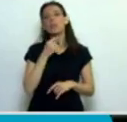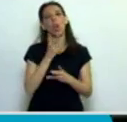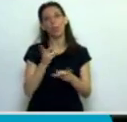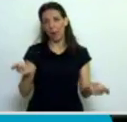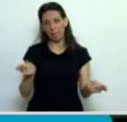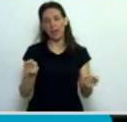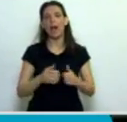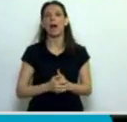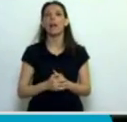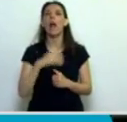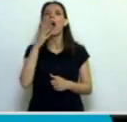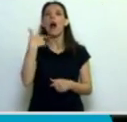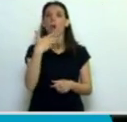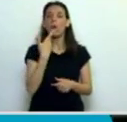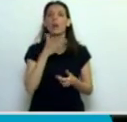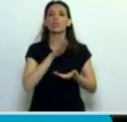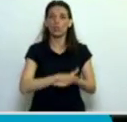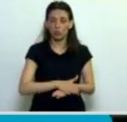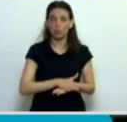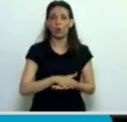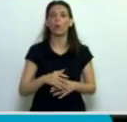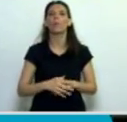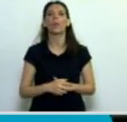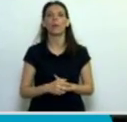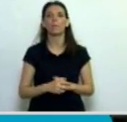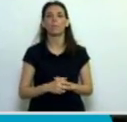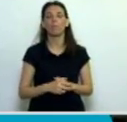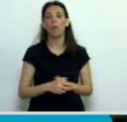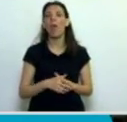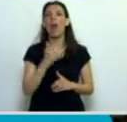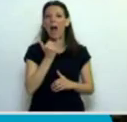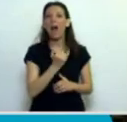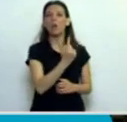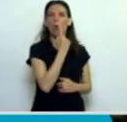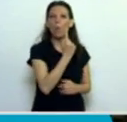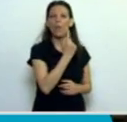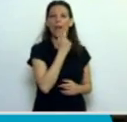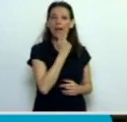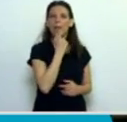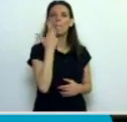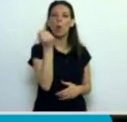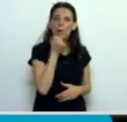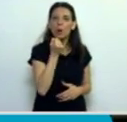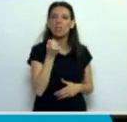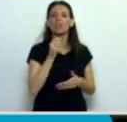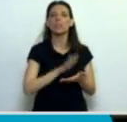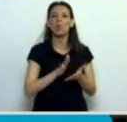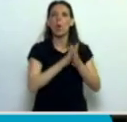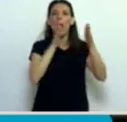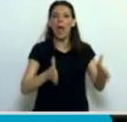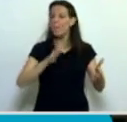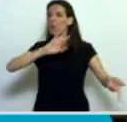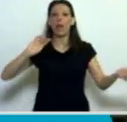entonces señalando que asistimos a un ejemplo simbólico de cambio de época, como